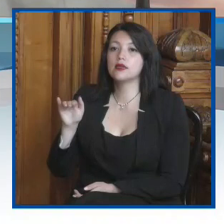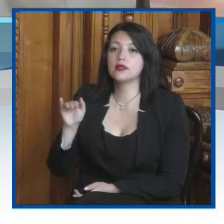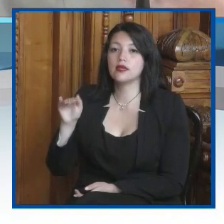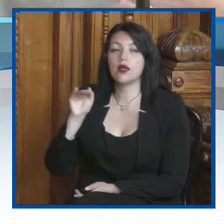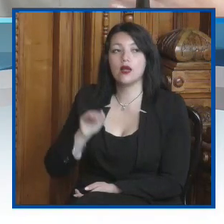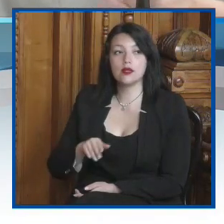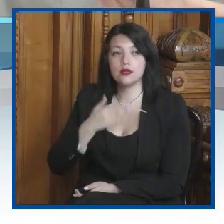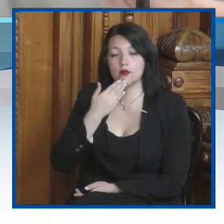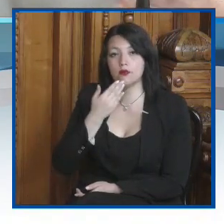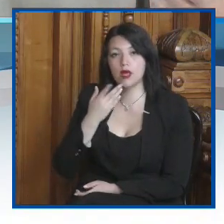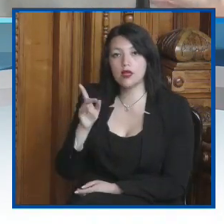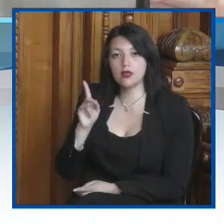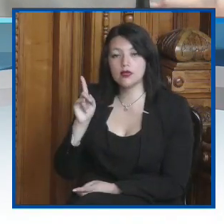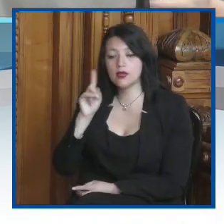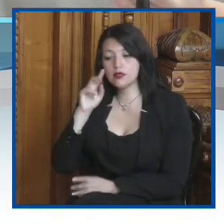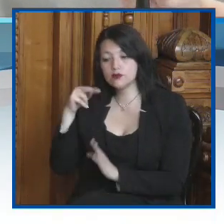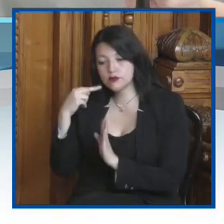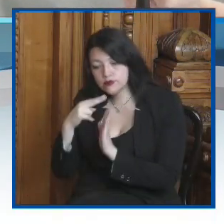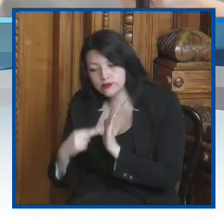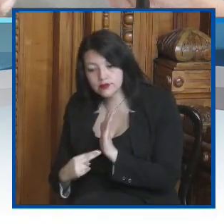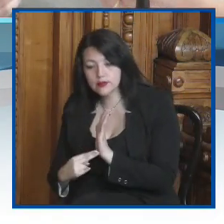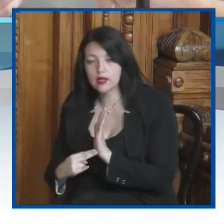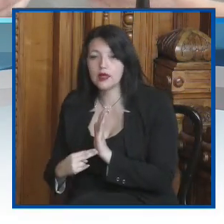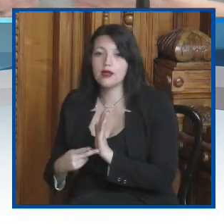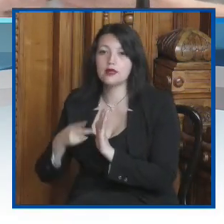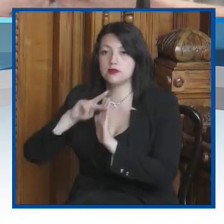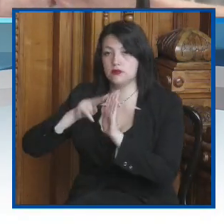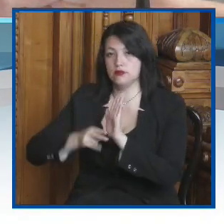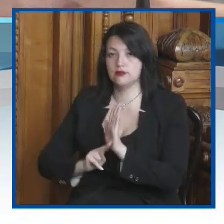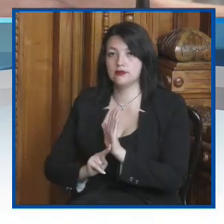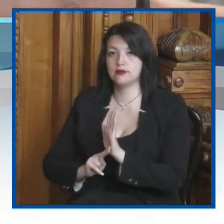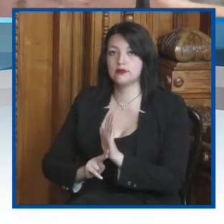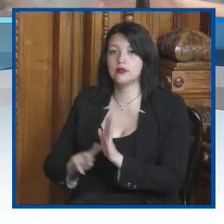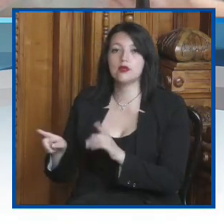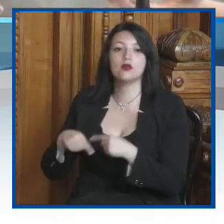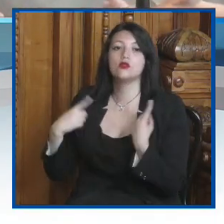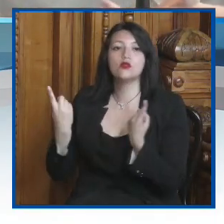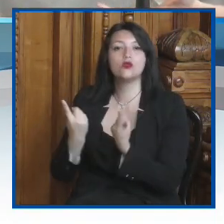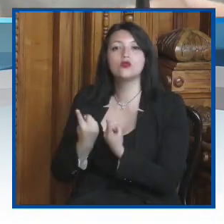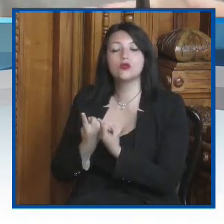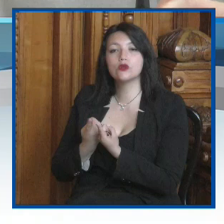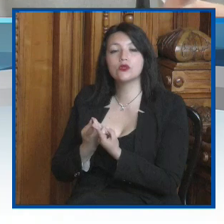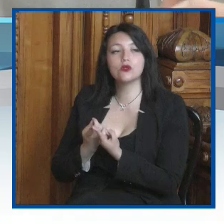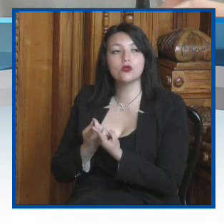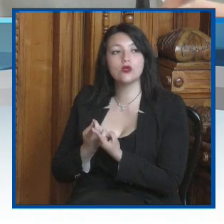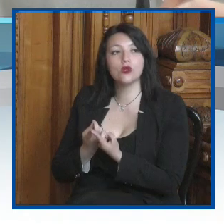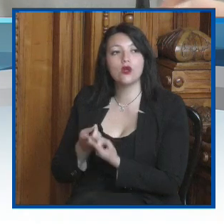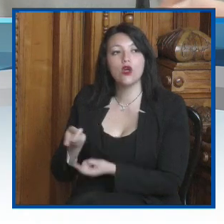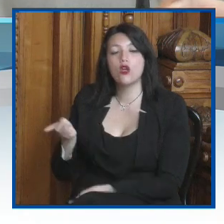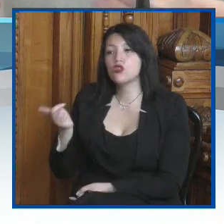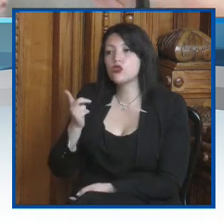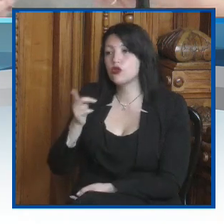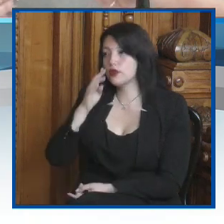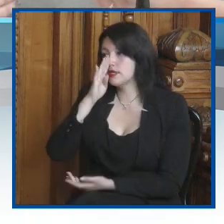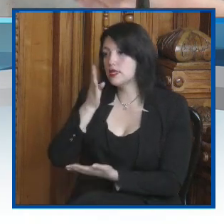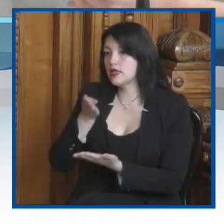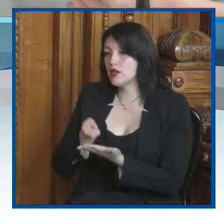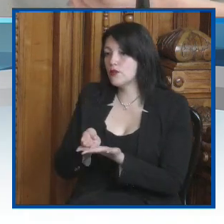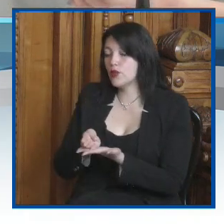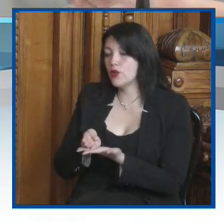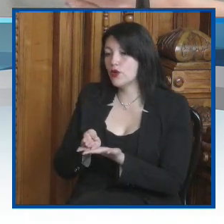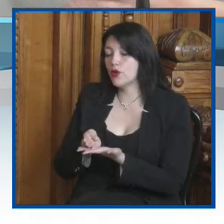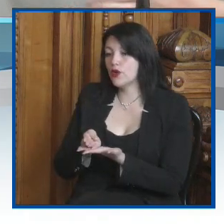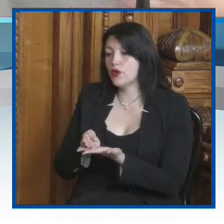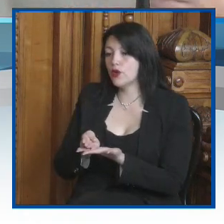después las revisa la cámara y demás, si se apelan y demás, pero nosotros no tenemos que decidir para que la